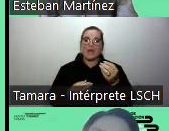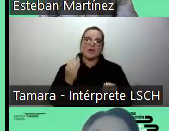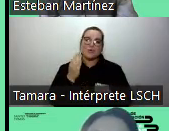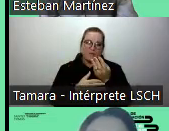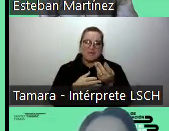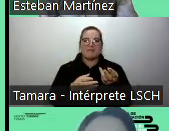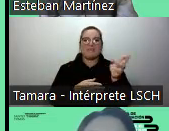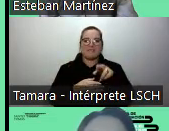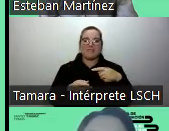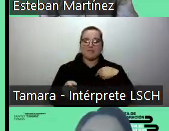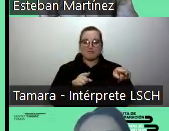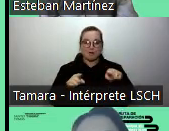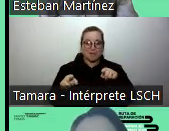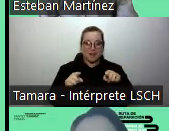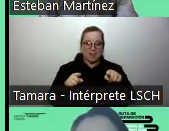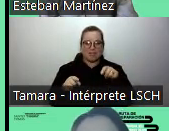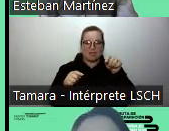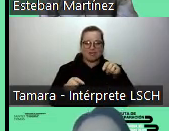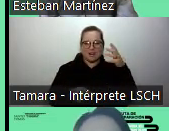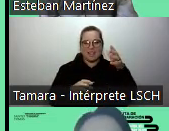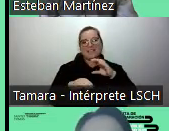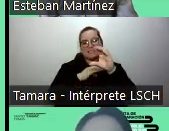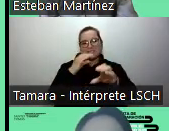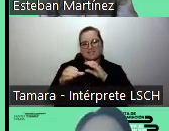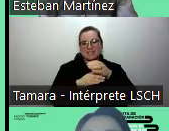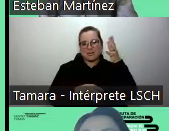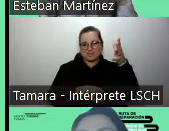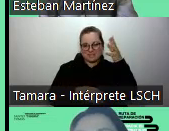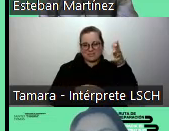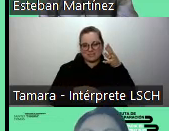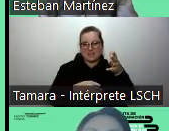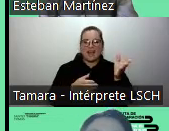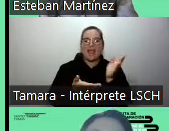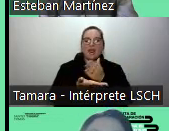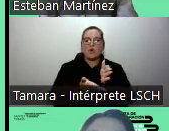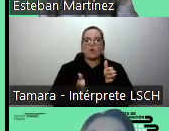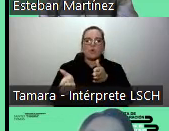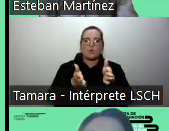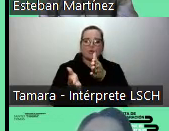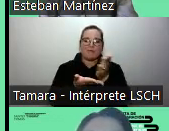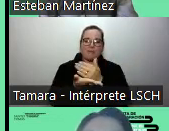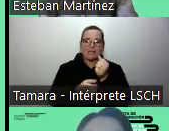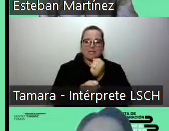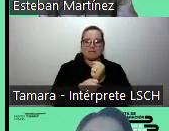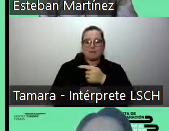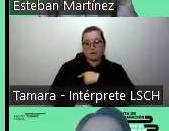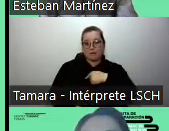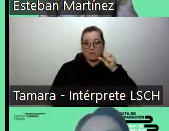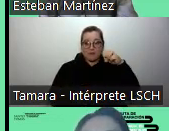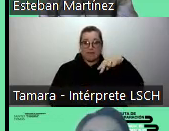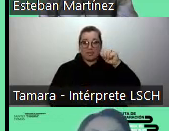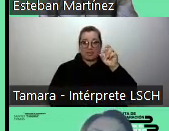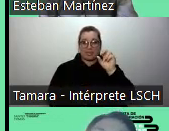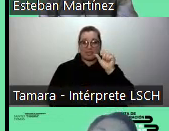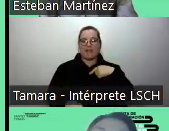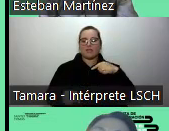moderadora de este ciclo de charlas interactivas de la ruta de preparación hacia el trabajo me presento mi nombre es Andrea m y soy